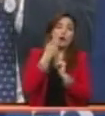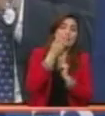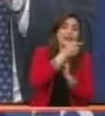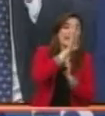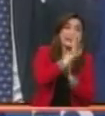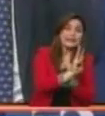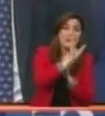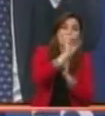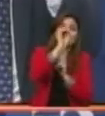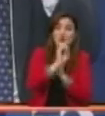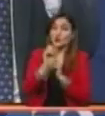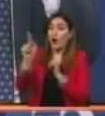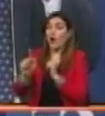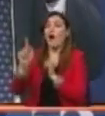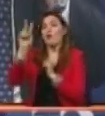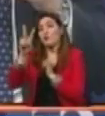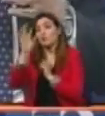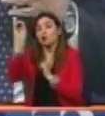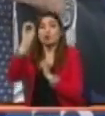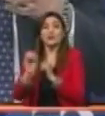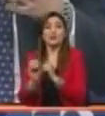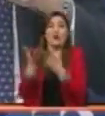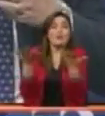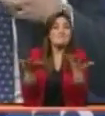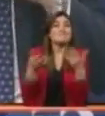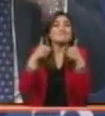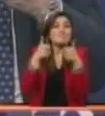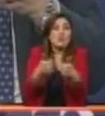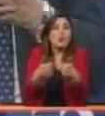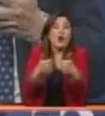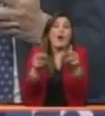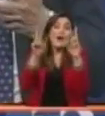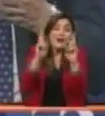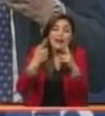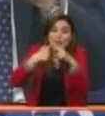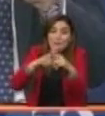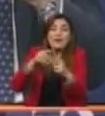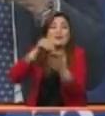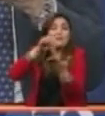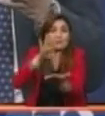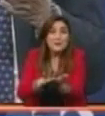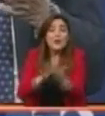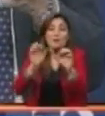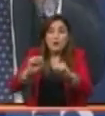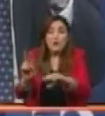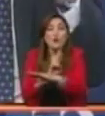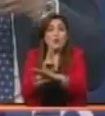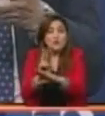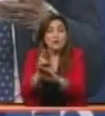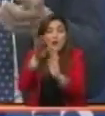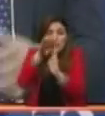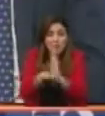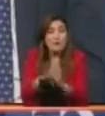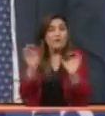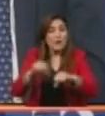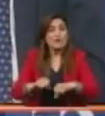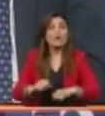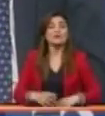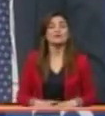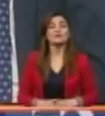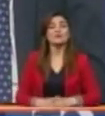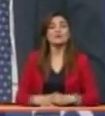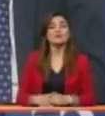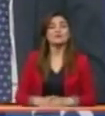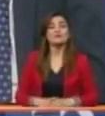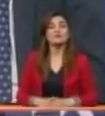6% a 2%, el norte está bien, hay que ver que las medidas sean efectivas y que logre ir aterrizándolas. Si uno